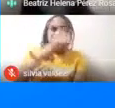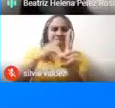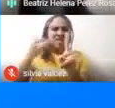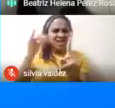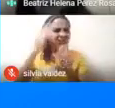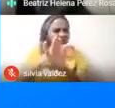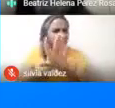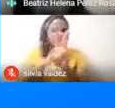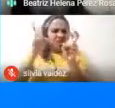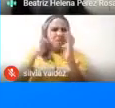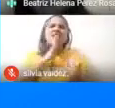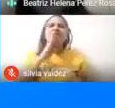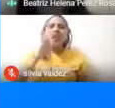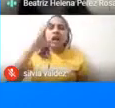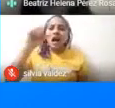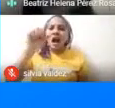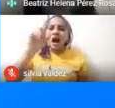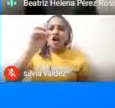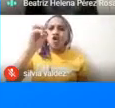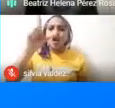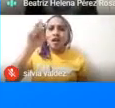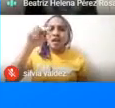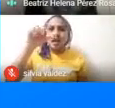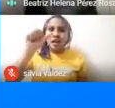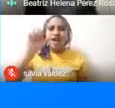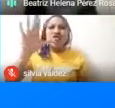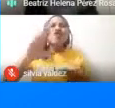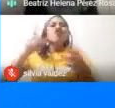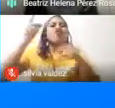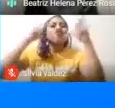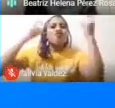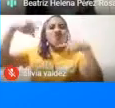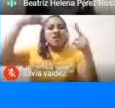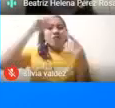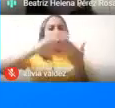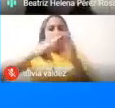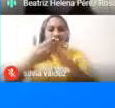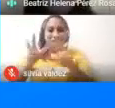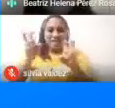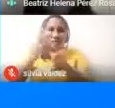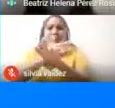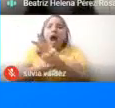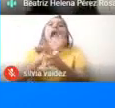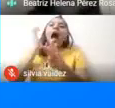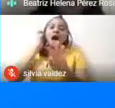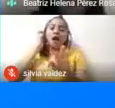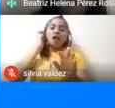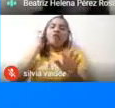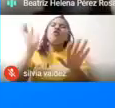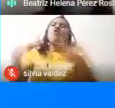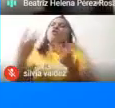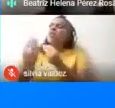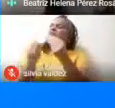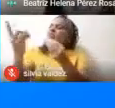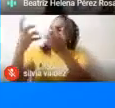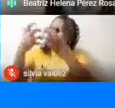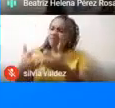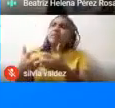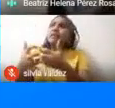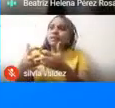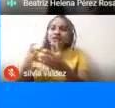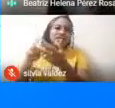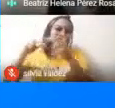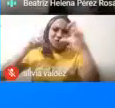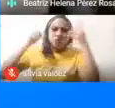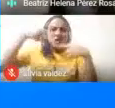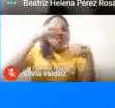un poco con Carolina Pérez en cuando hablaron un poco de turismo comunitario, pero básicamente es cómo hacemos que esta industria genere trabajo decente